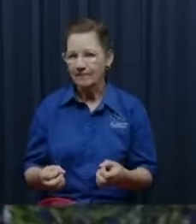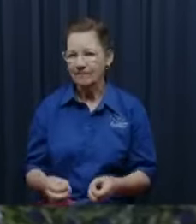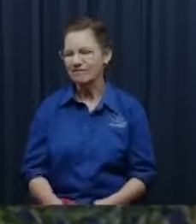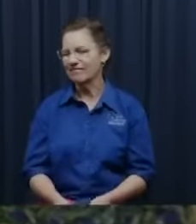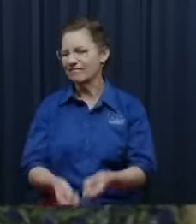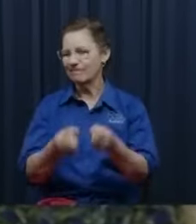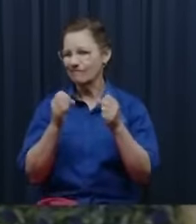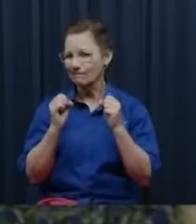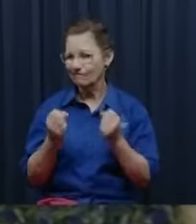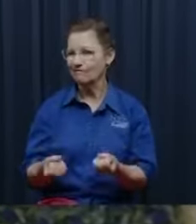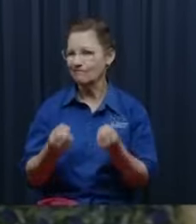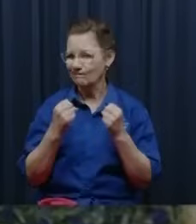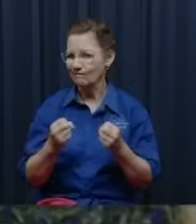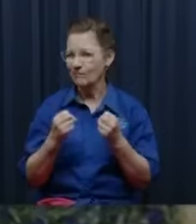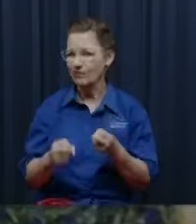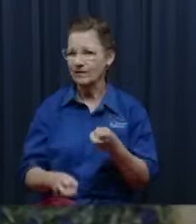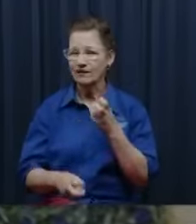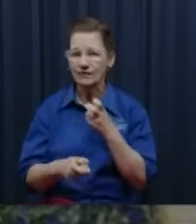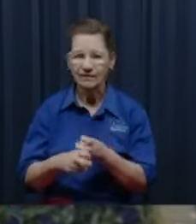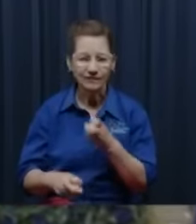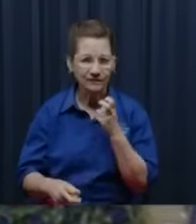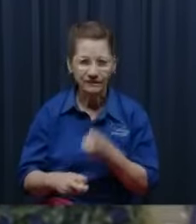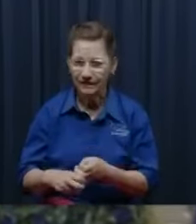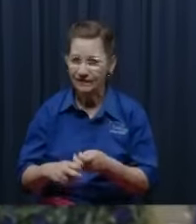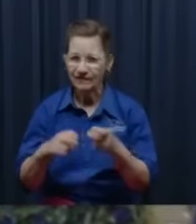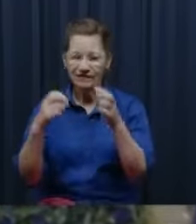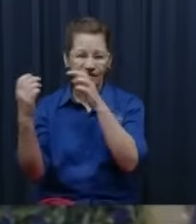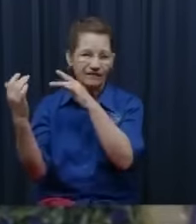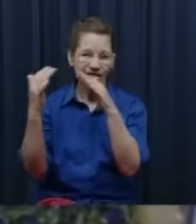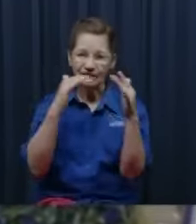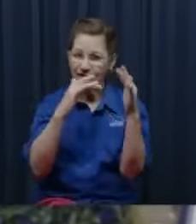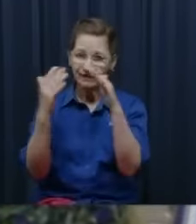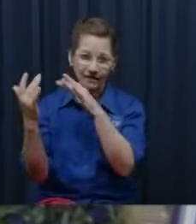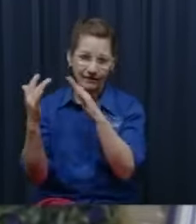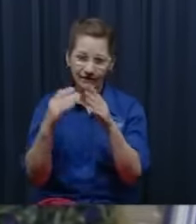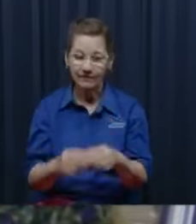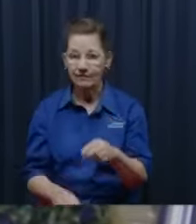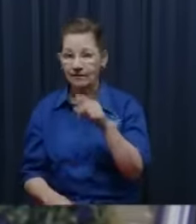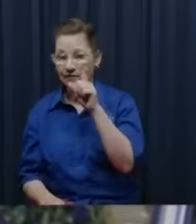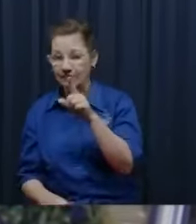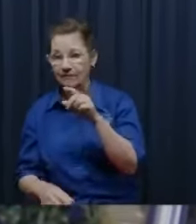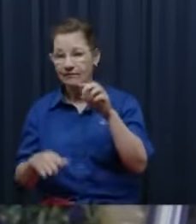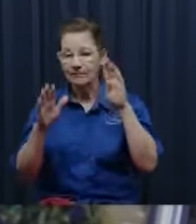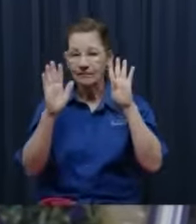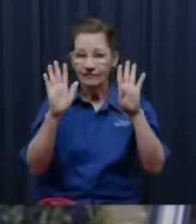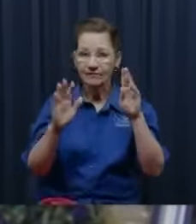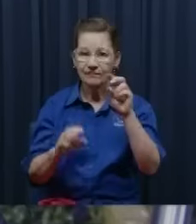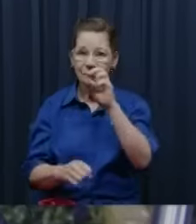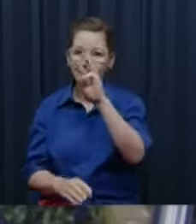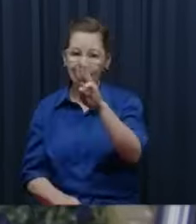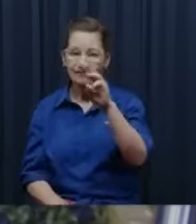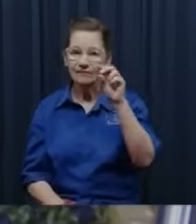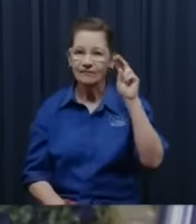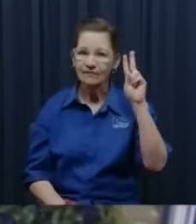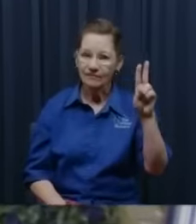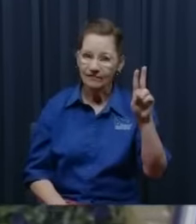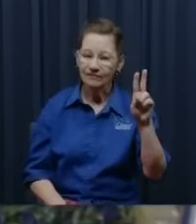muchos Rehenes en este momento tien 132 y no los quieren devolver